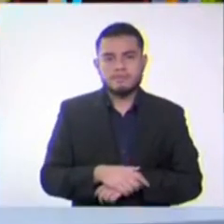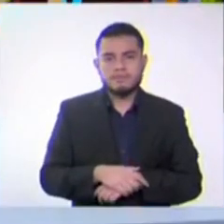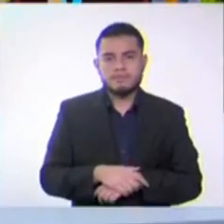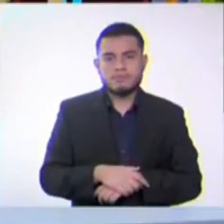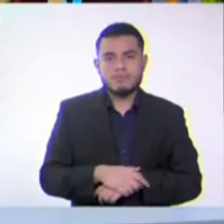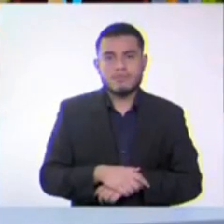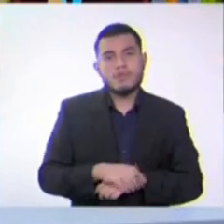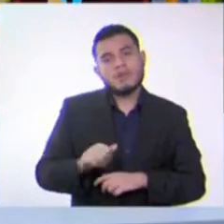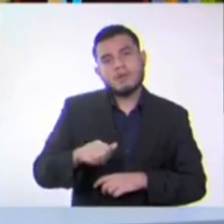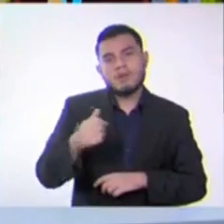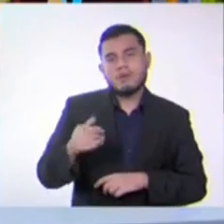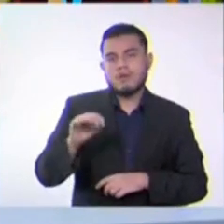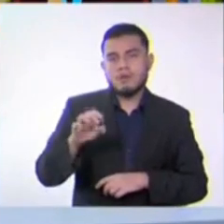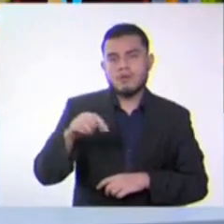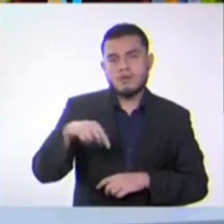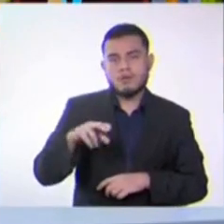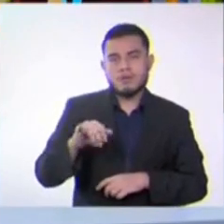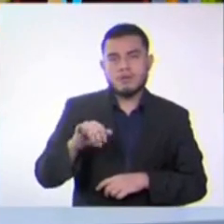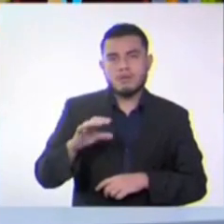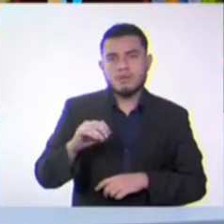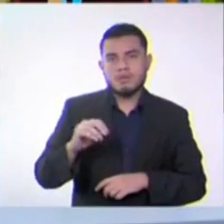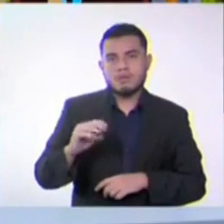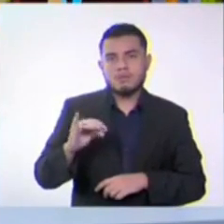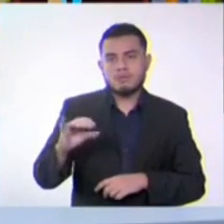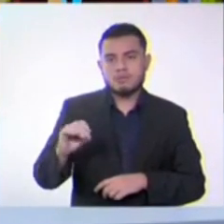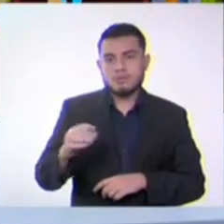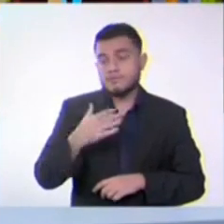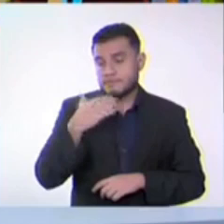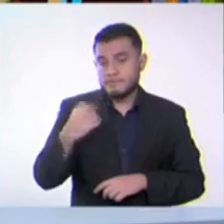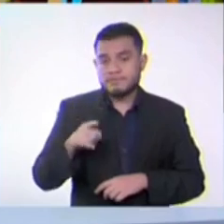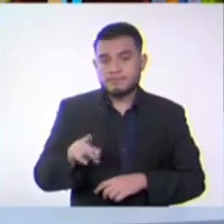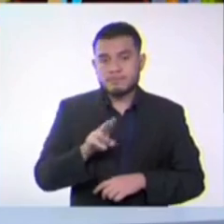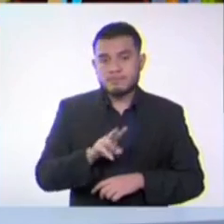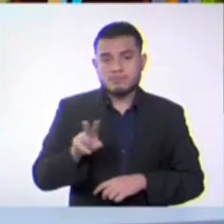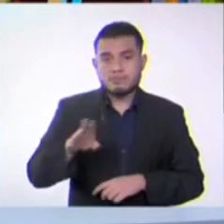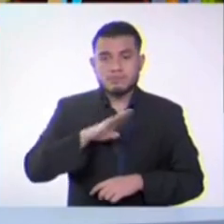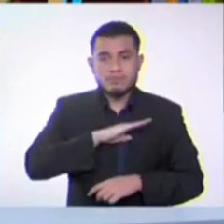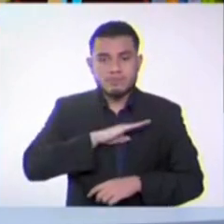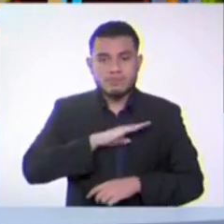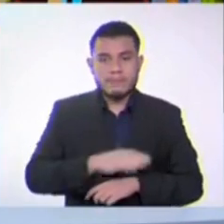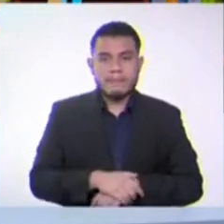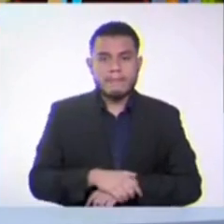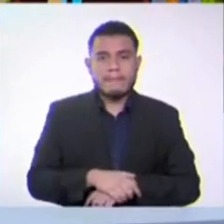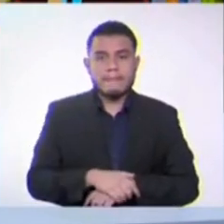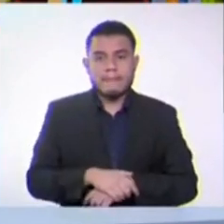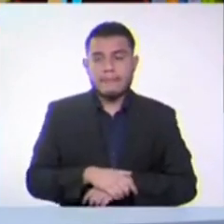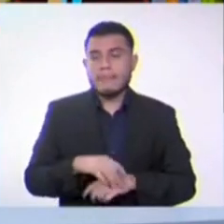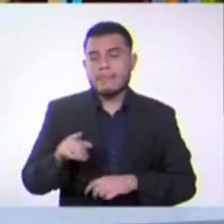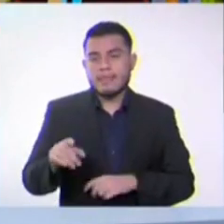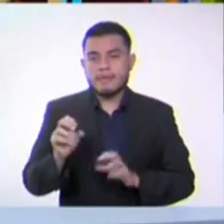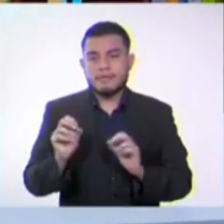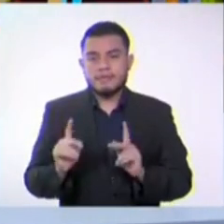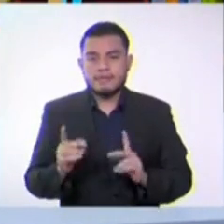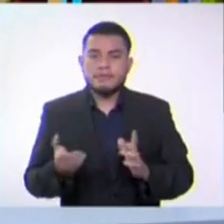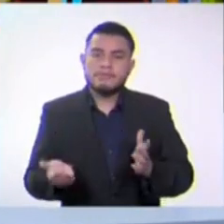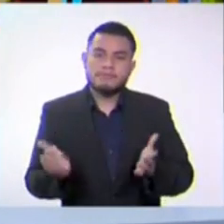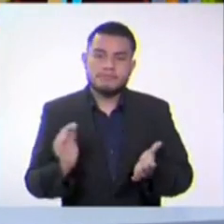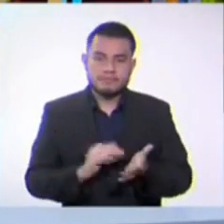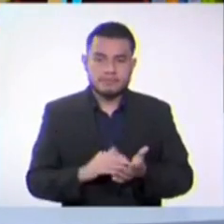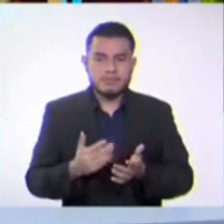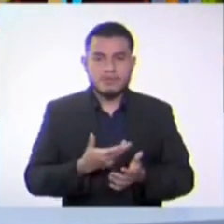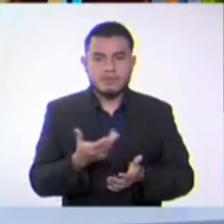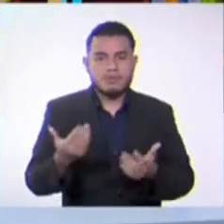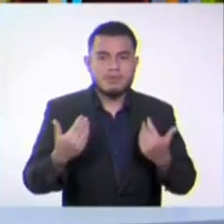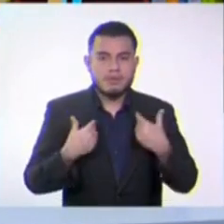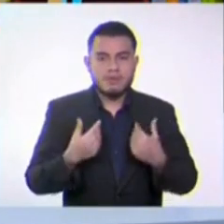El siguiente equinoccio ocurre el 22 de septiembre. En este caso, nuevamente